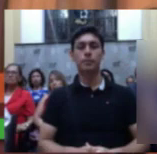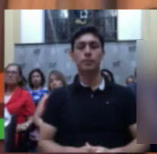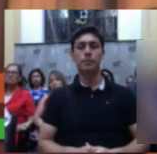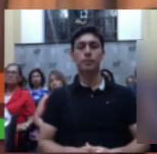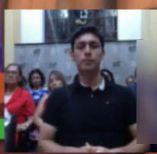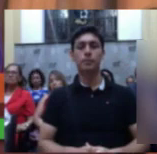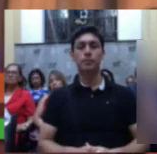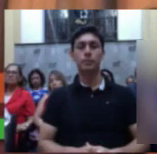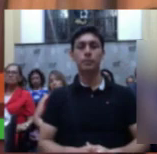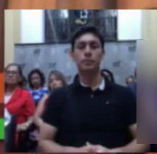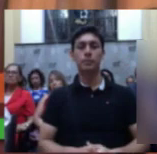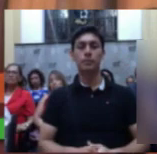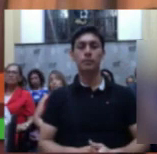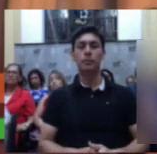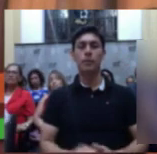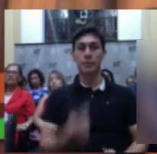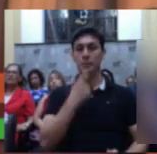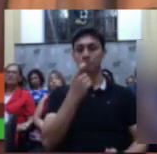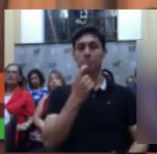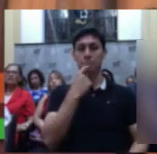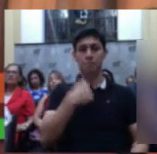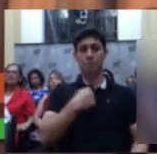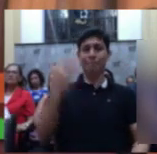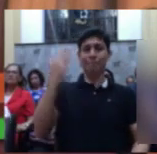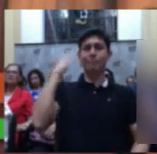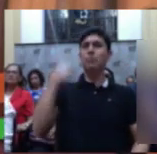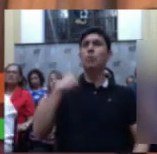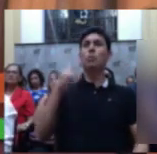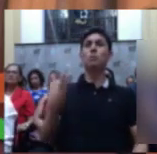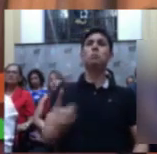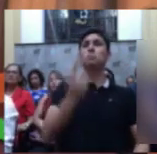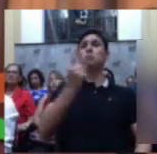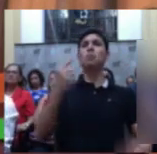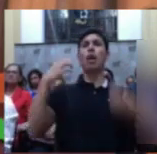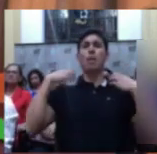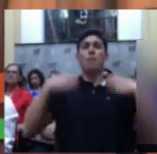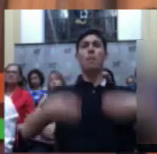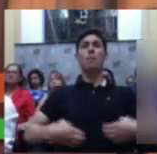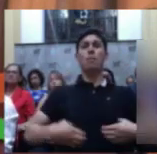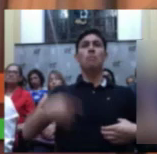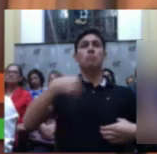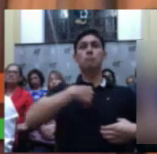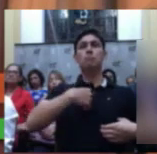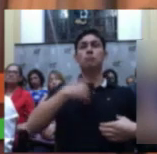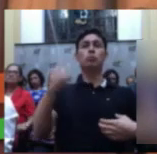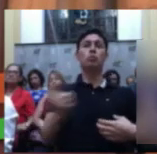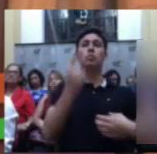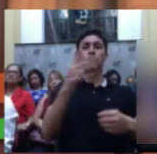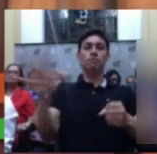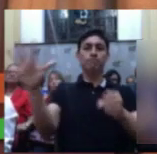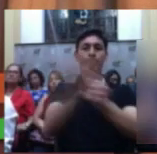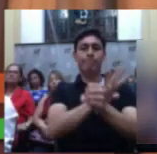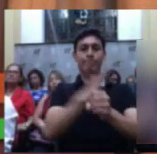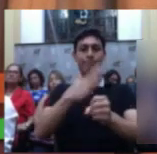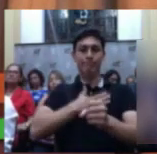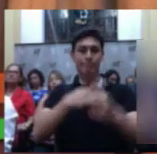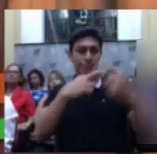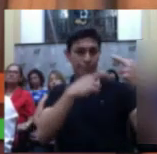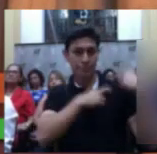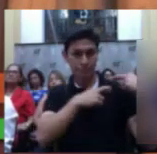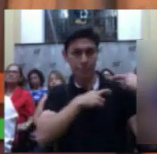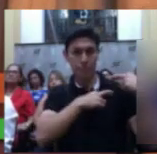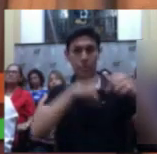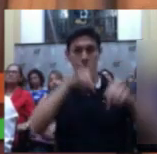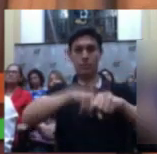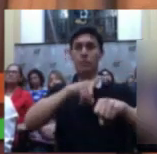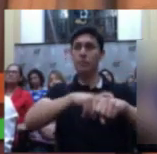Decía que soy solo un abogado que trata de cumplir con su deber. En tiempos en que el sistema